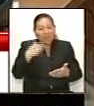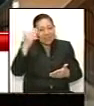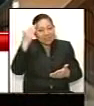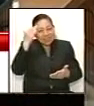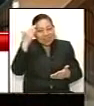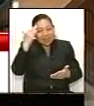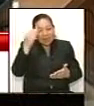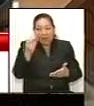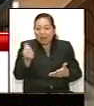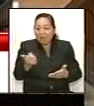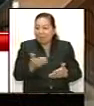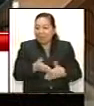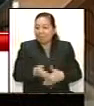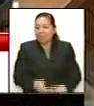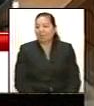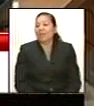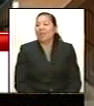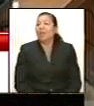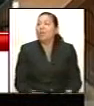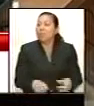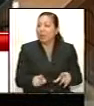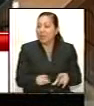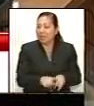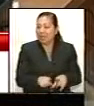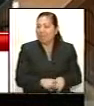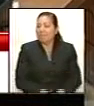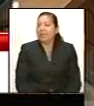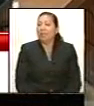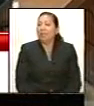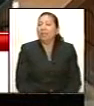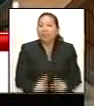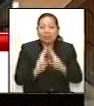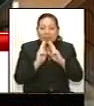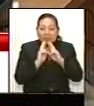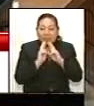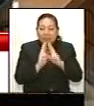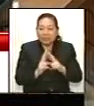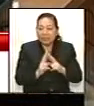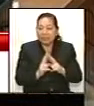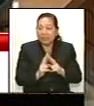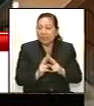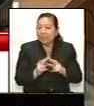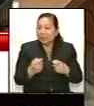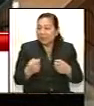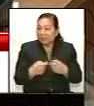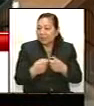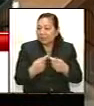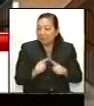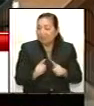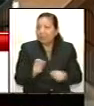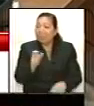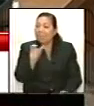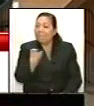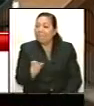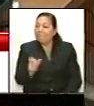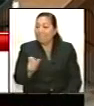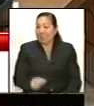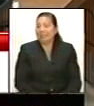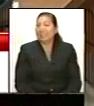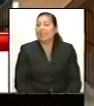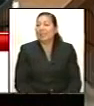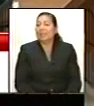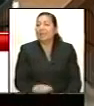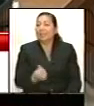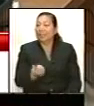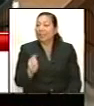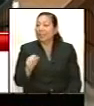hacer e inmediatamente. Y también, como han recomendado, el chat que permite a esa persona tener una respuesta